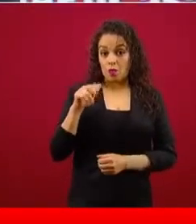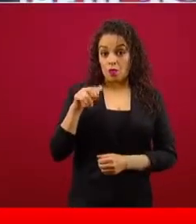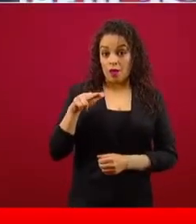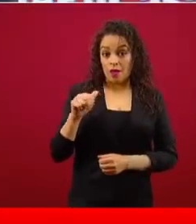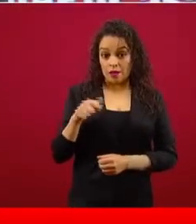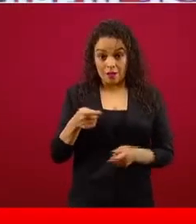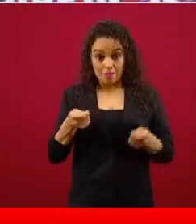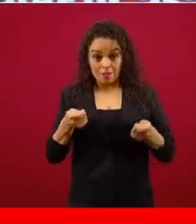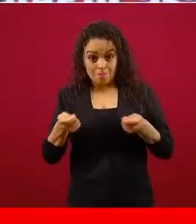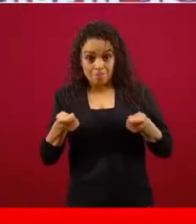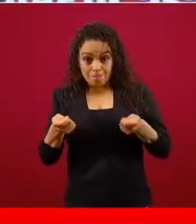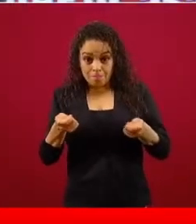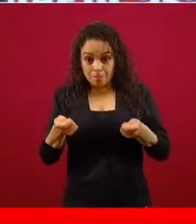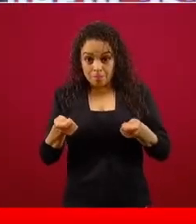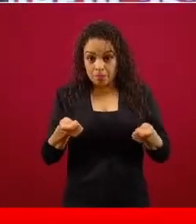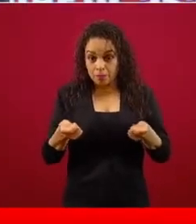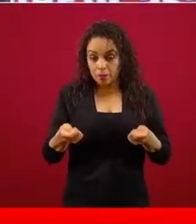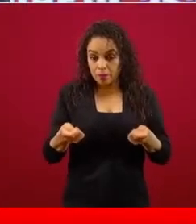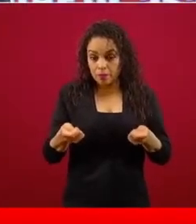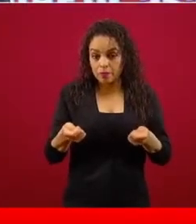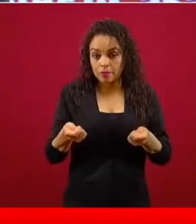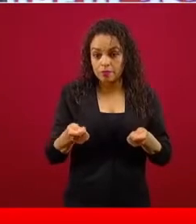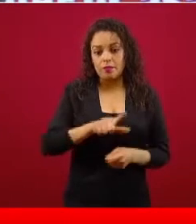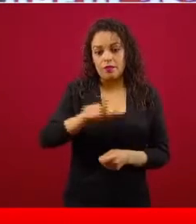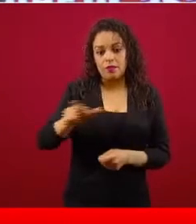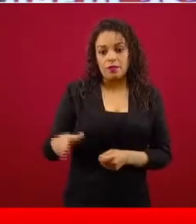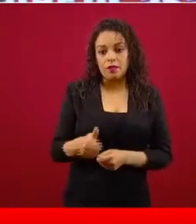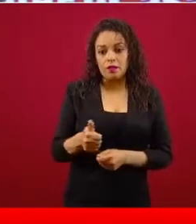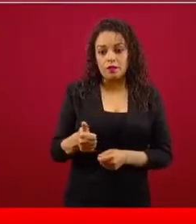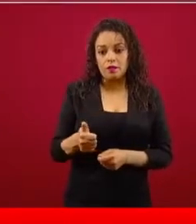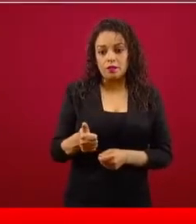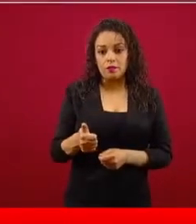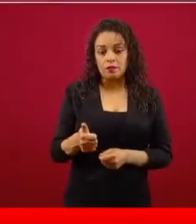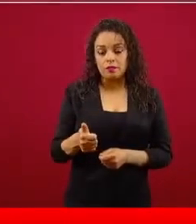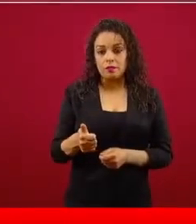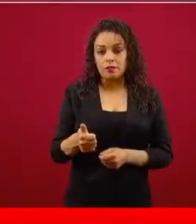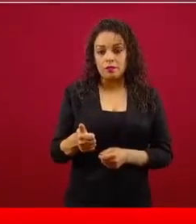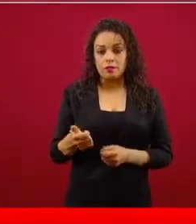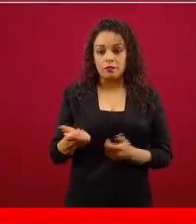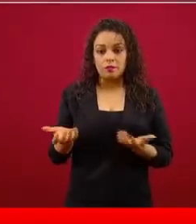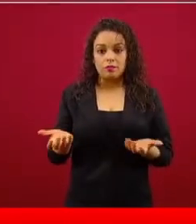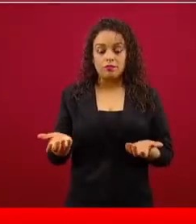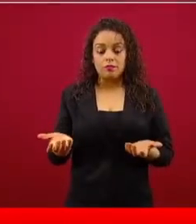entonces no hace falta